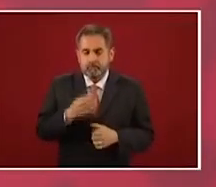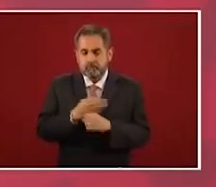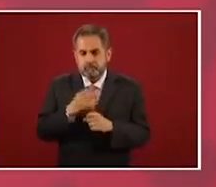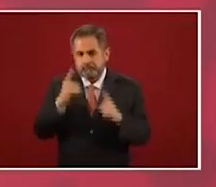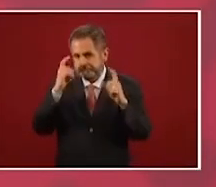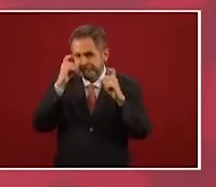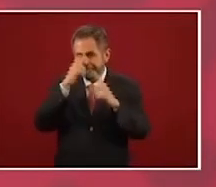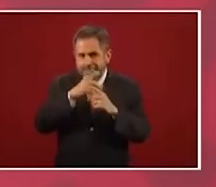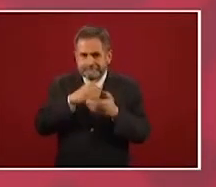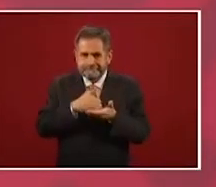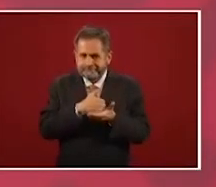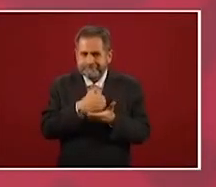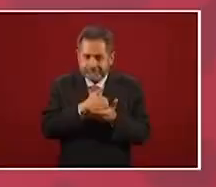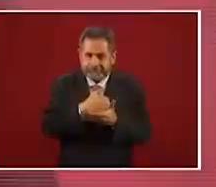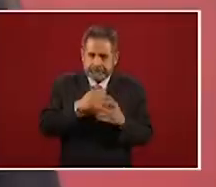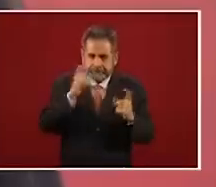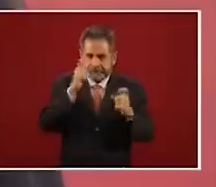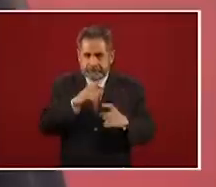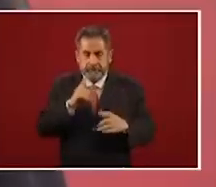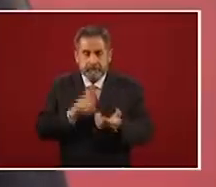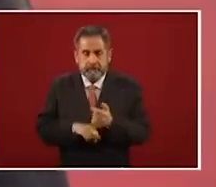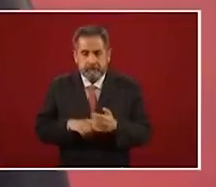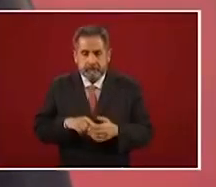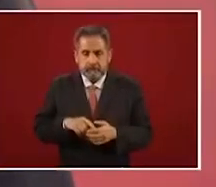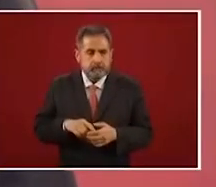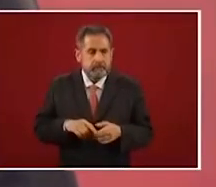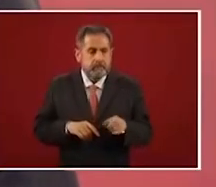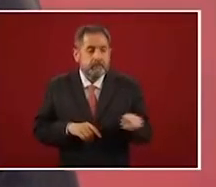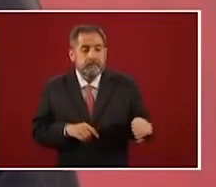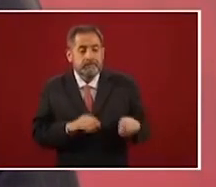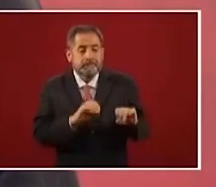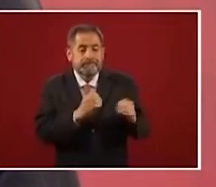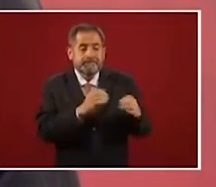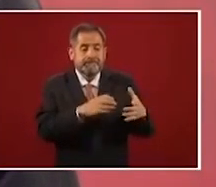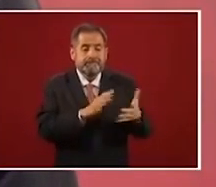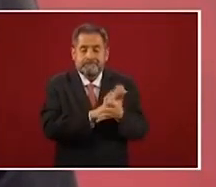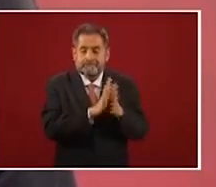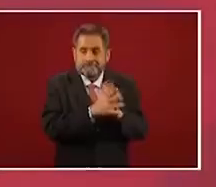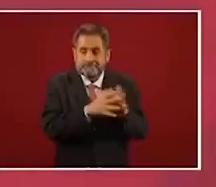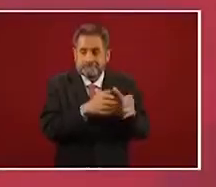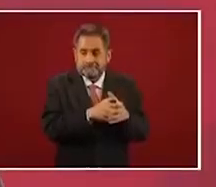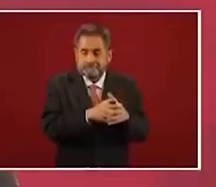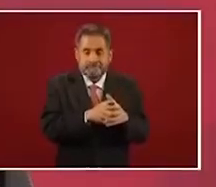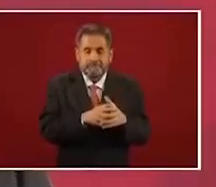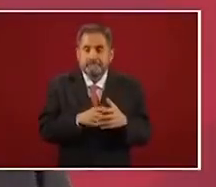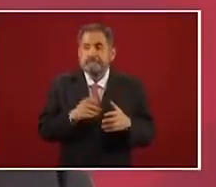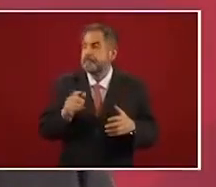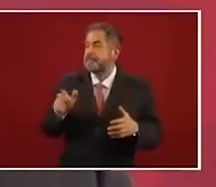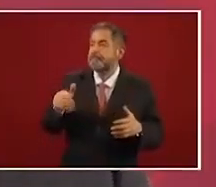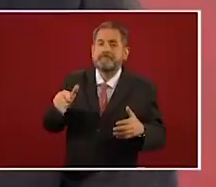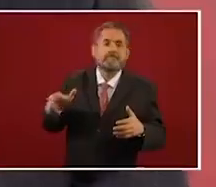dificultando a las organizaciones conseguir